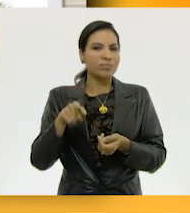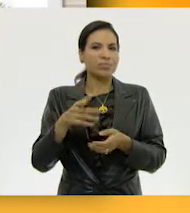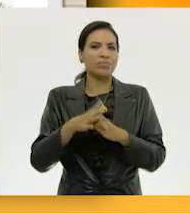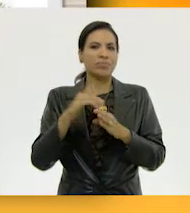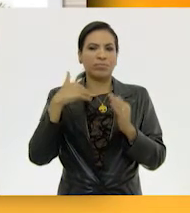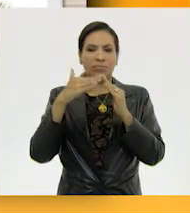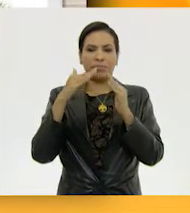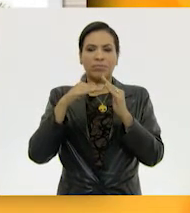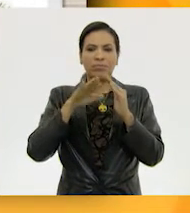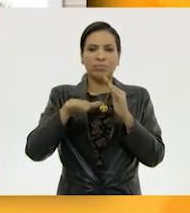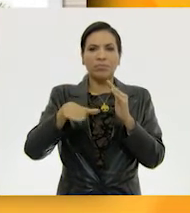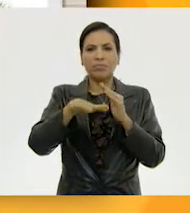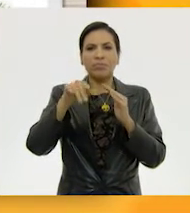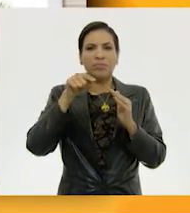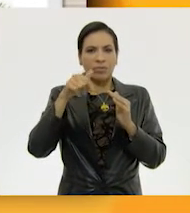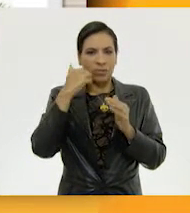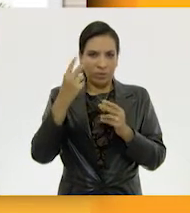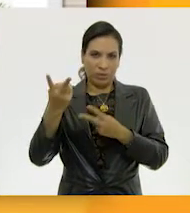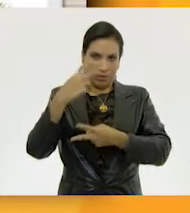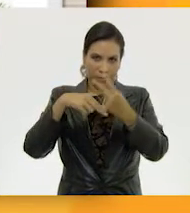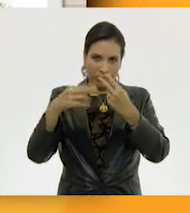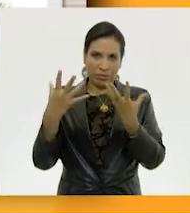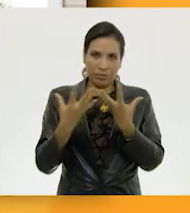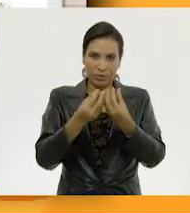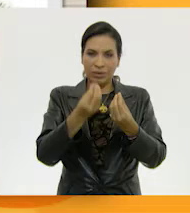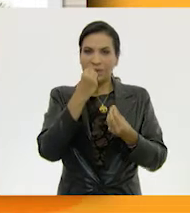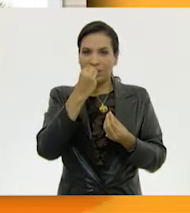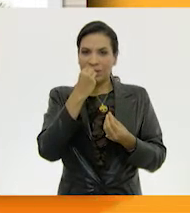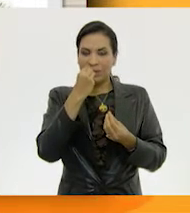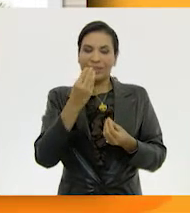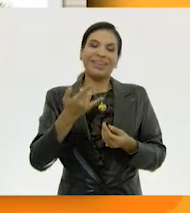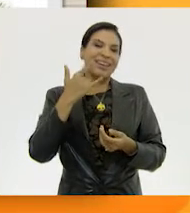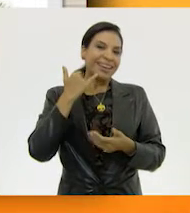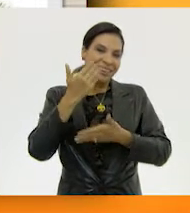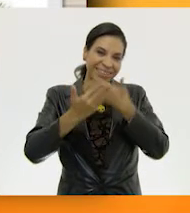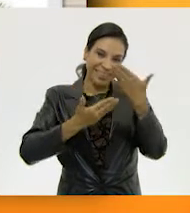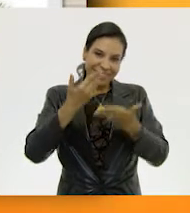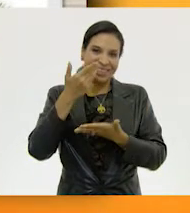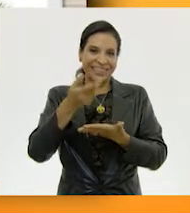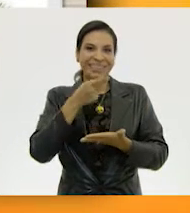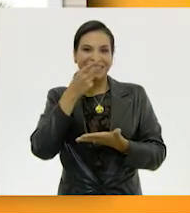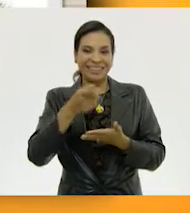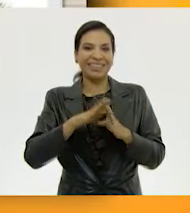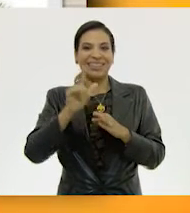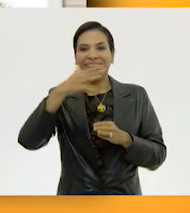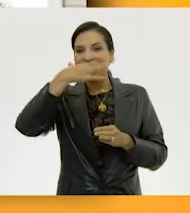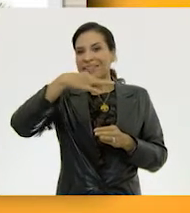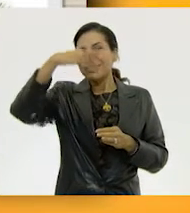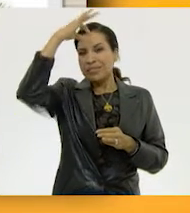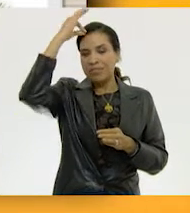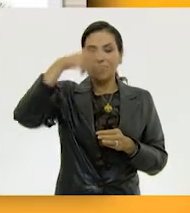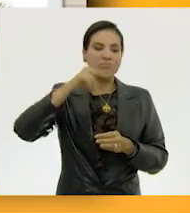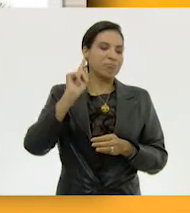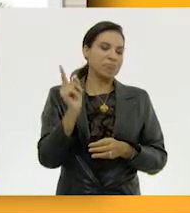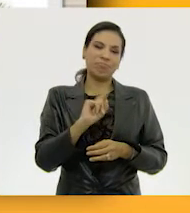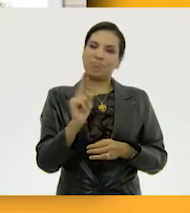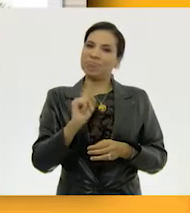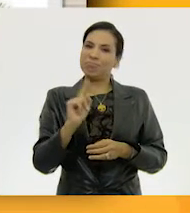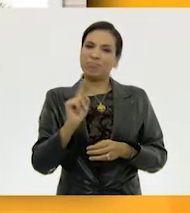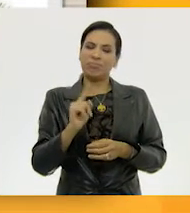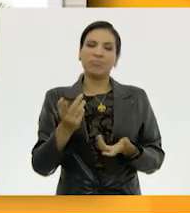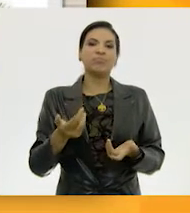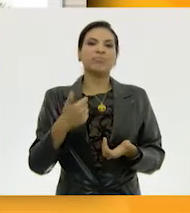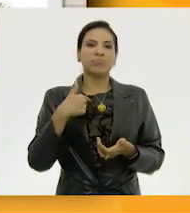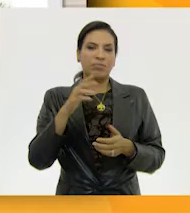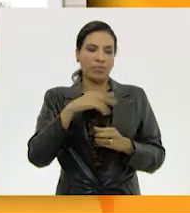está bajo el suelo. ¿Quieres venir a cenar? Muy amable de su parte, doña zorra, pero no. He